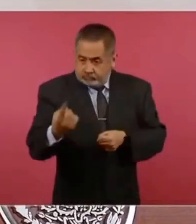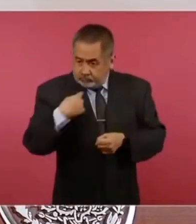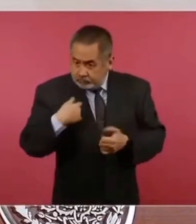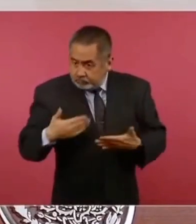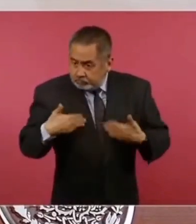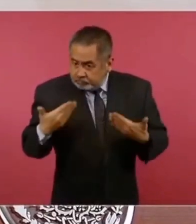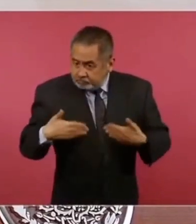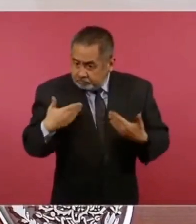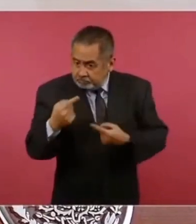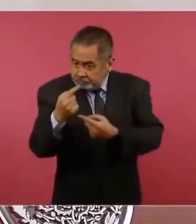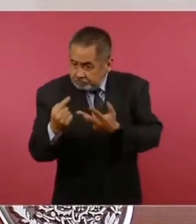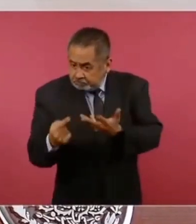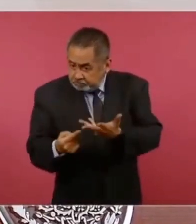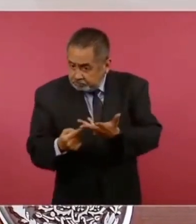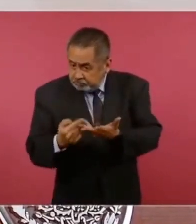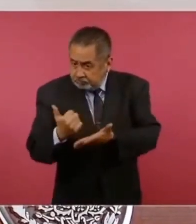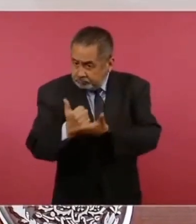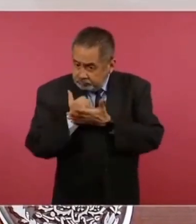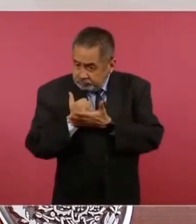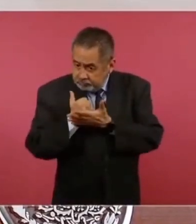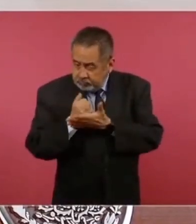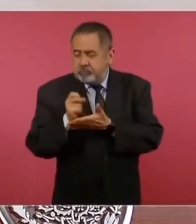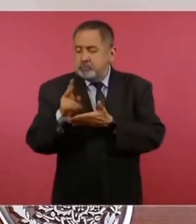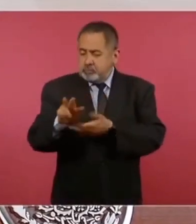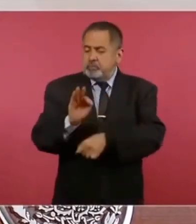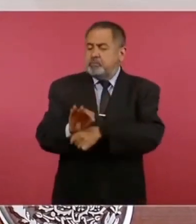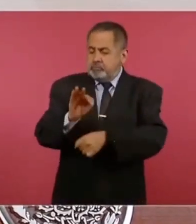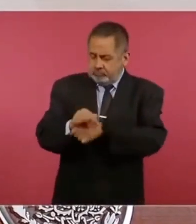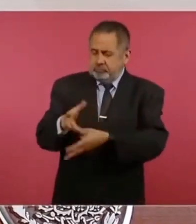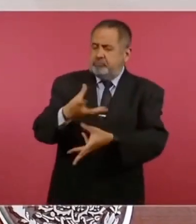de interés